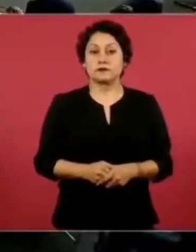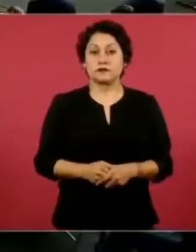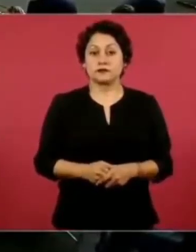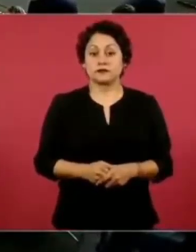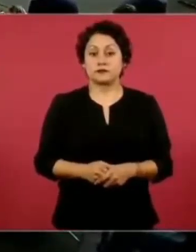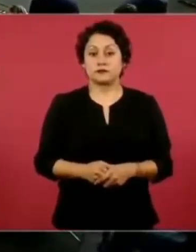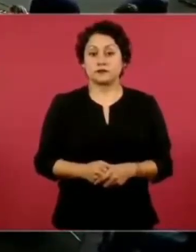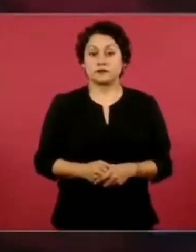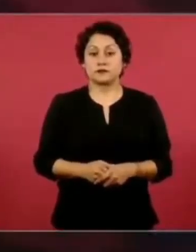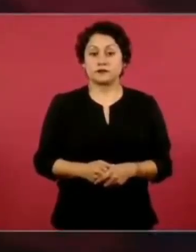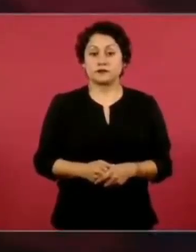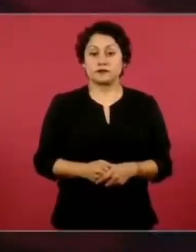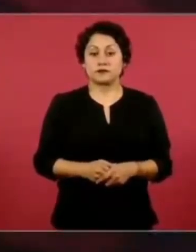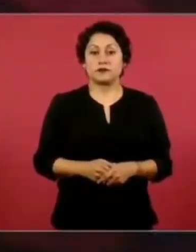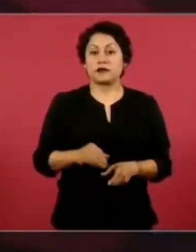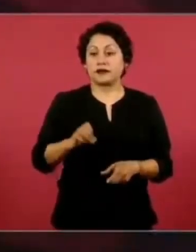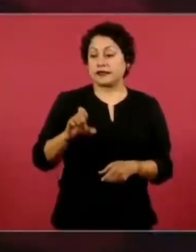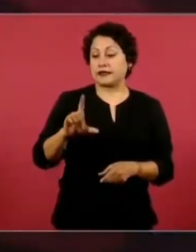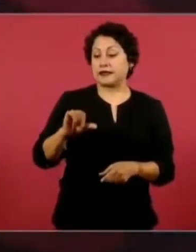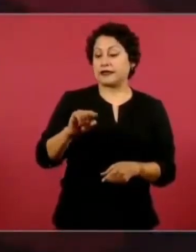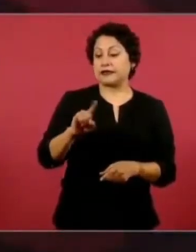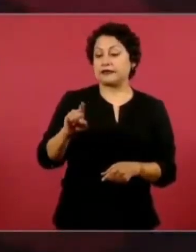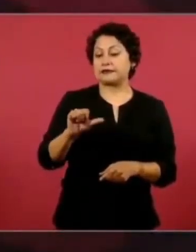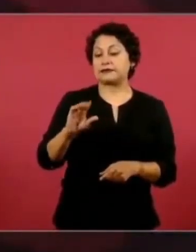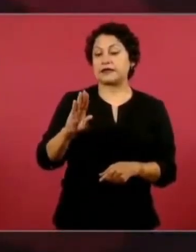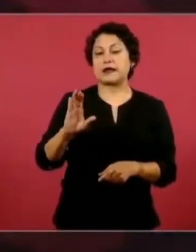Elizabeth, de lo que ganan,